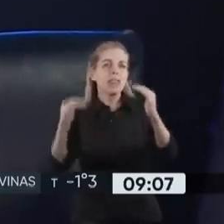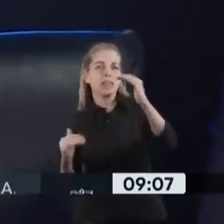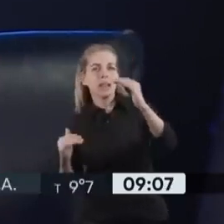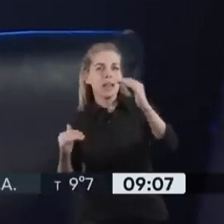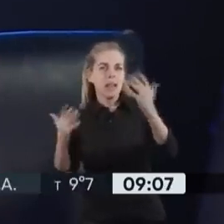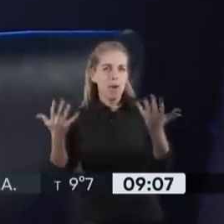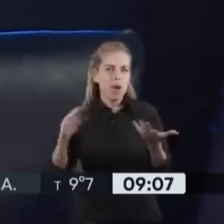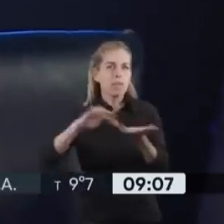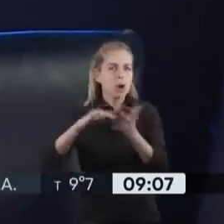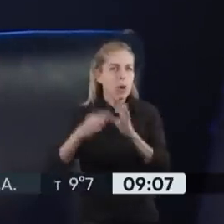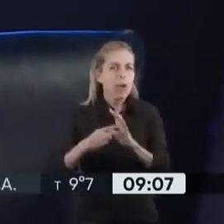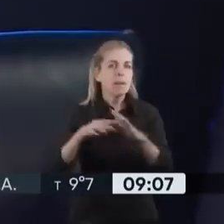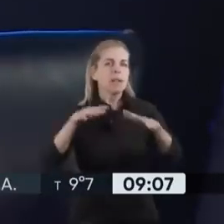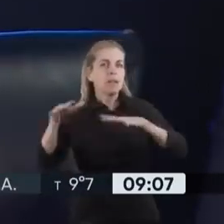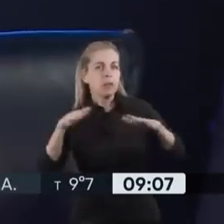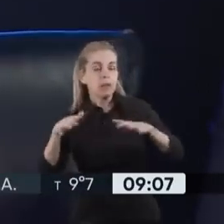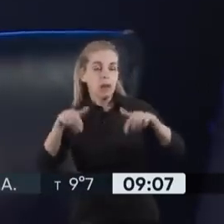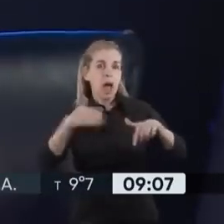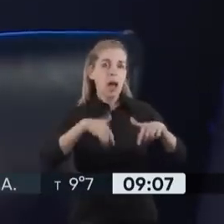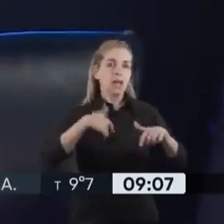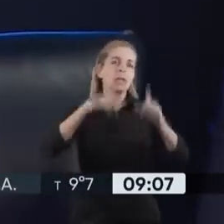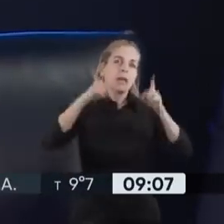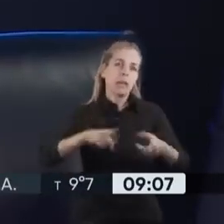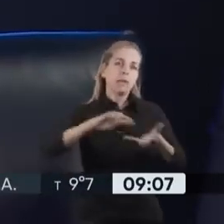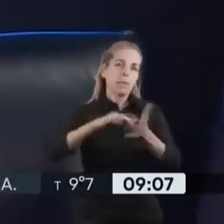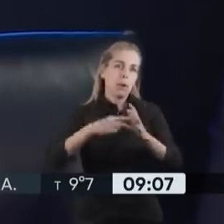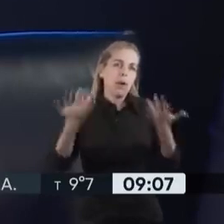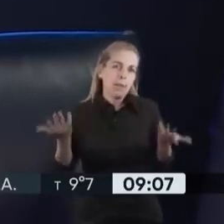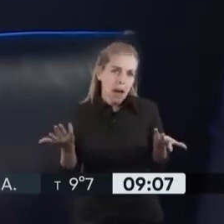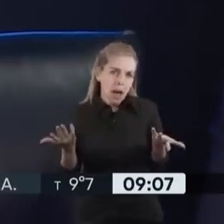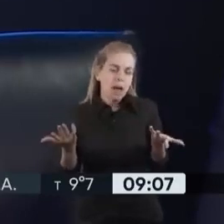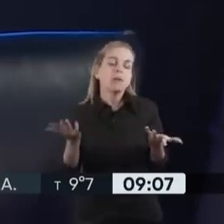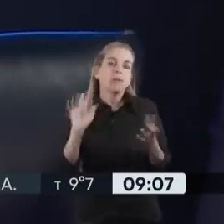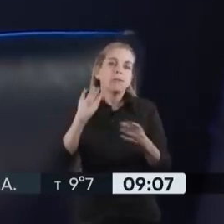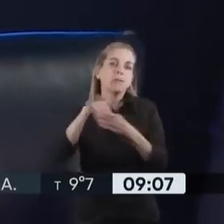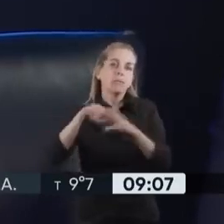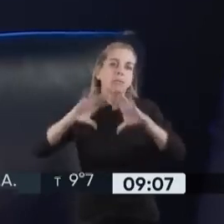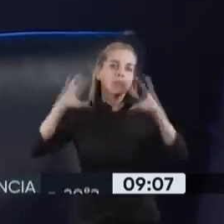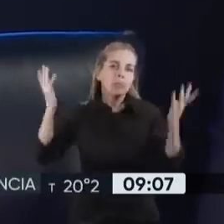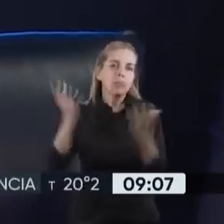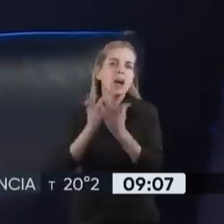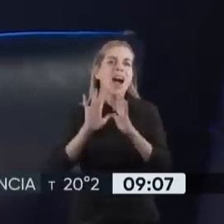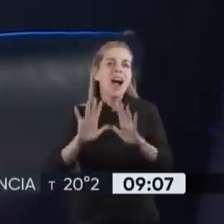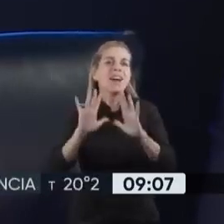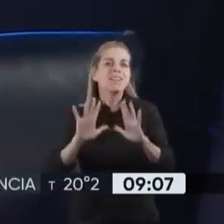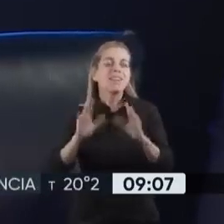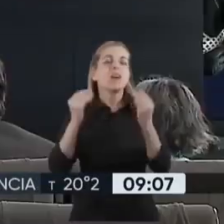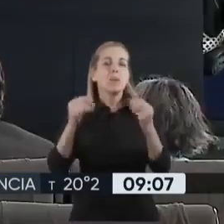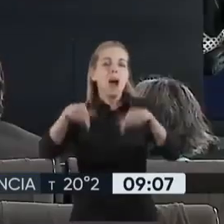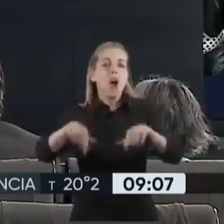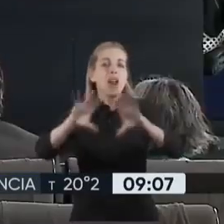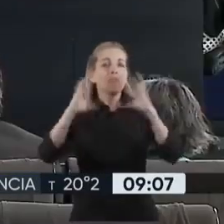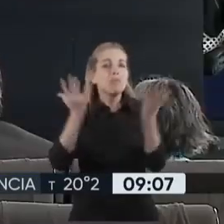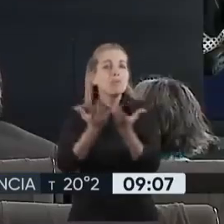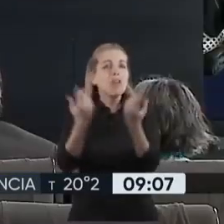afecta argentina nosotros estamos inmersos vivimos en un país globalizado es un mundo muy distinto al